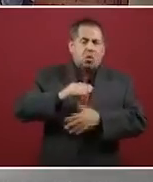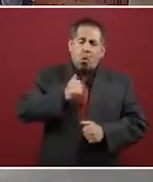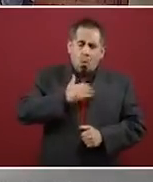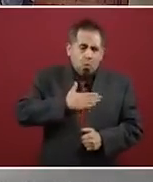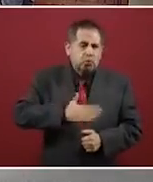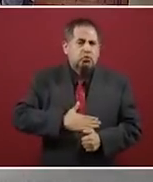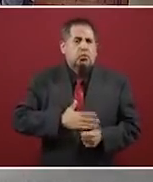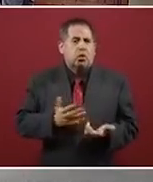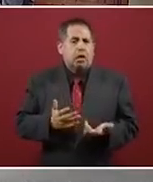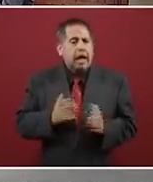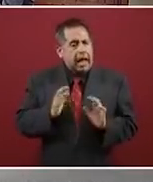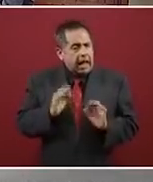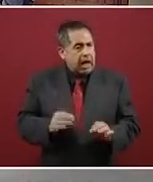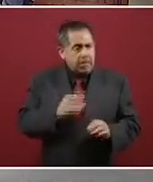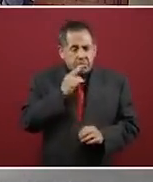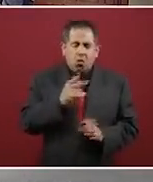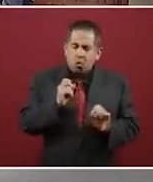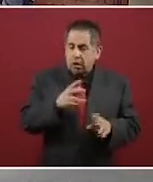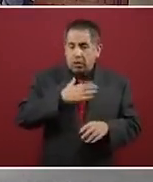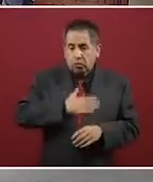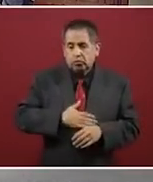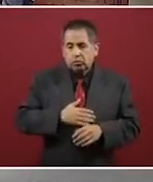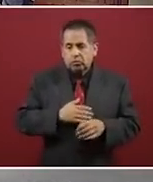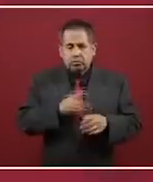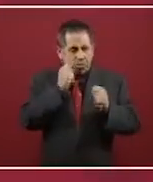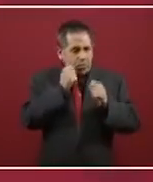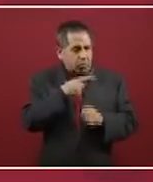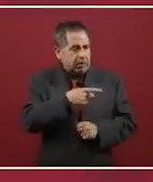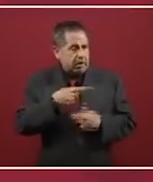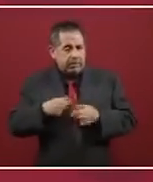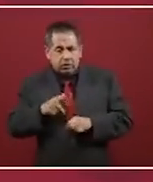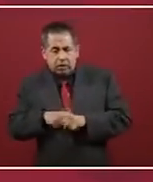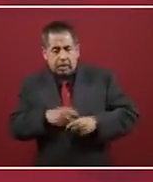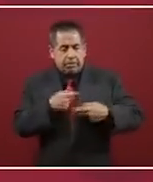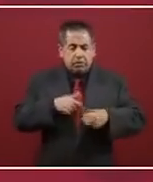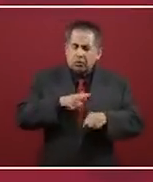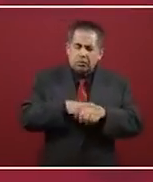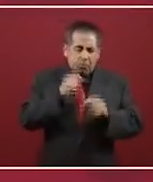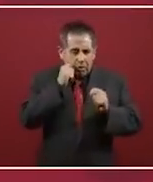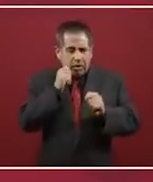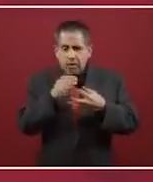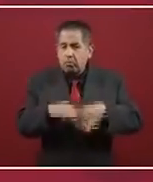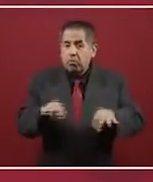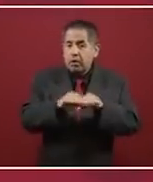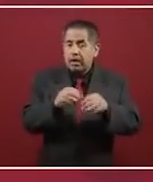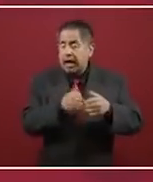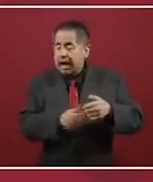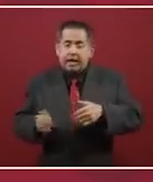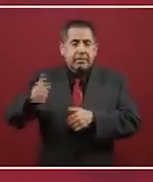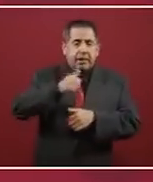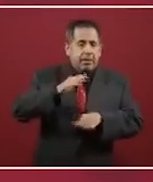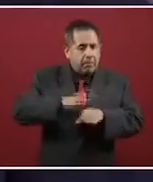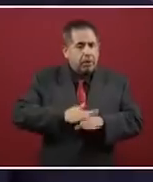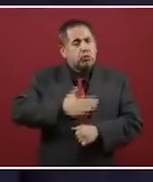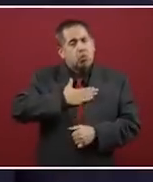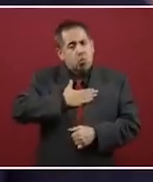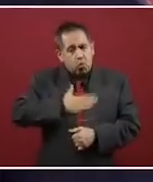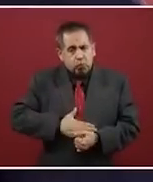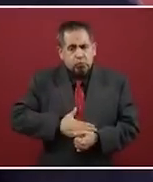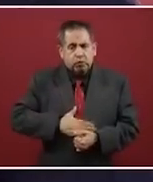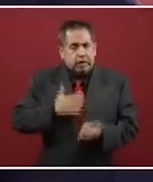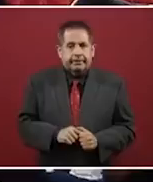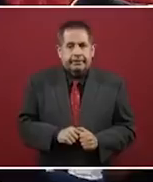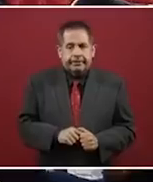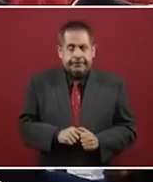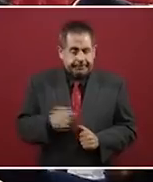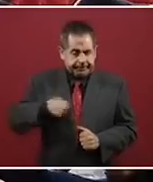que están por encima de intereses particulares de intereses de grupos por legítimos que